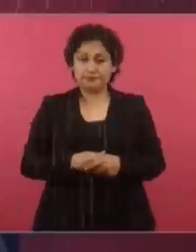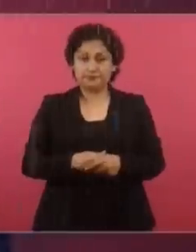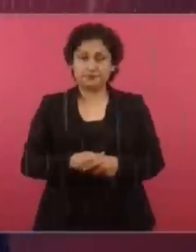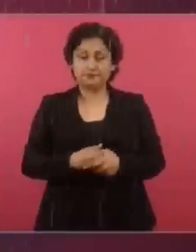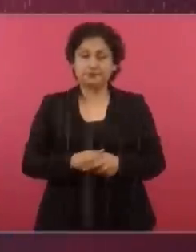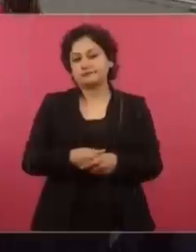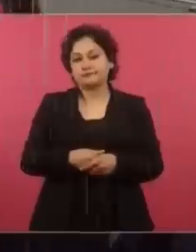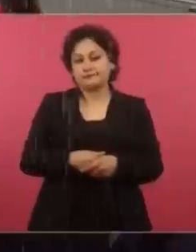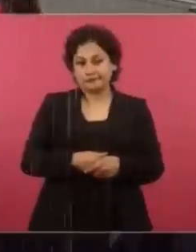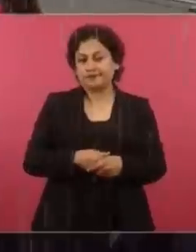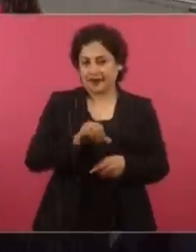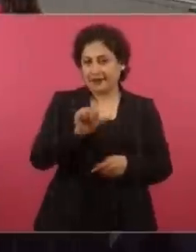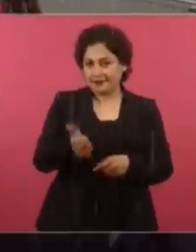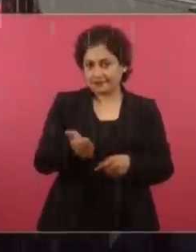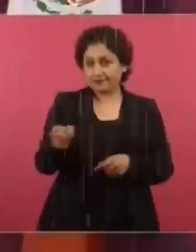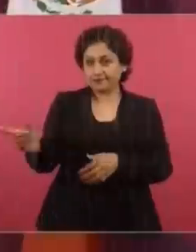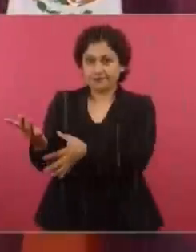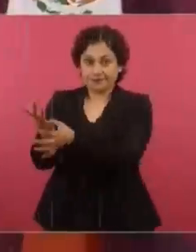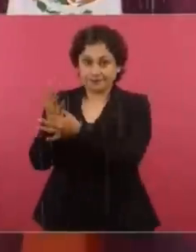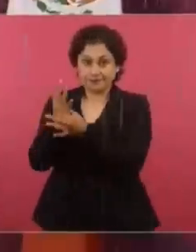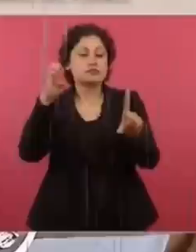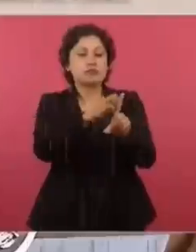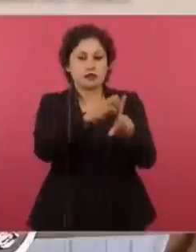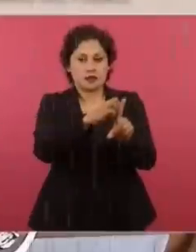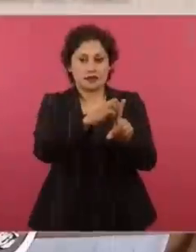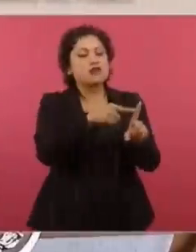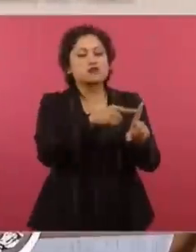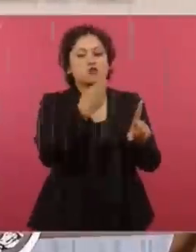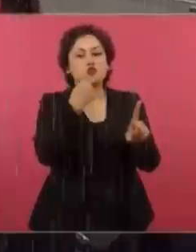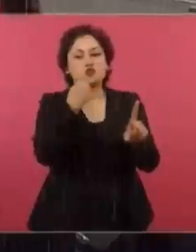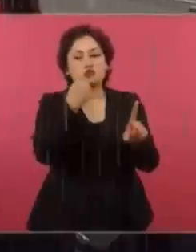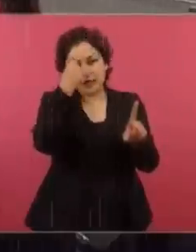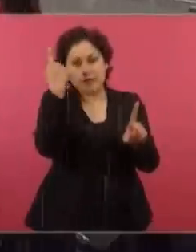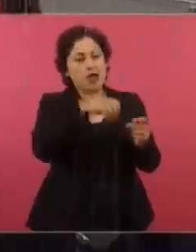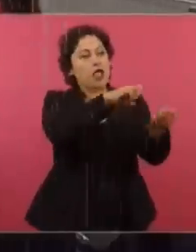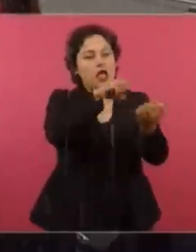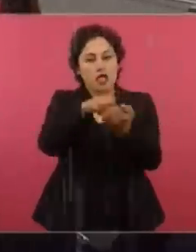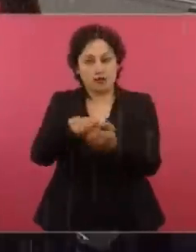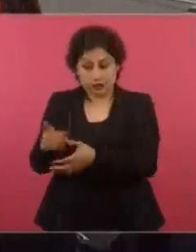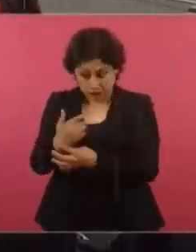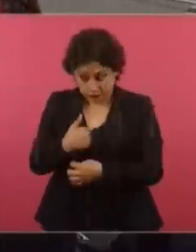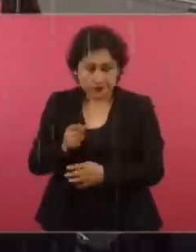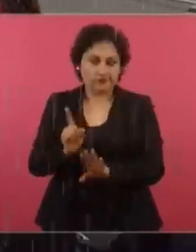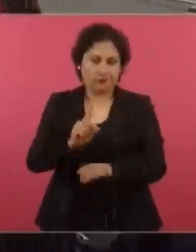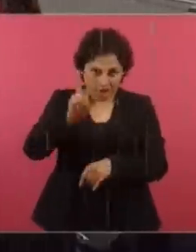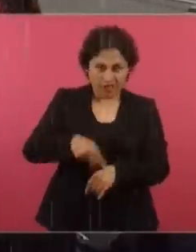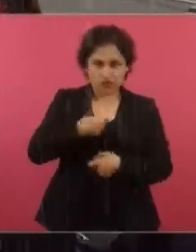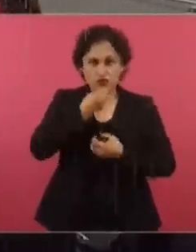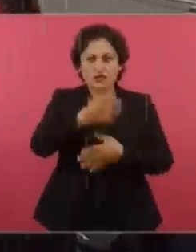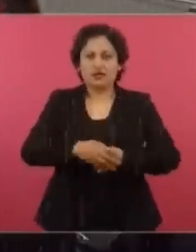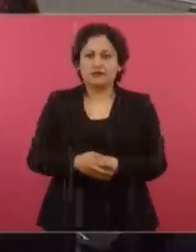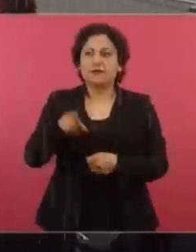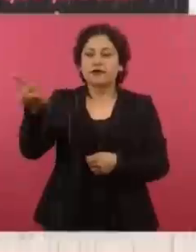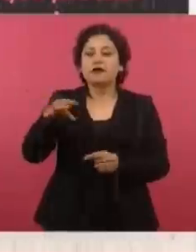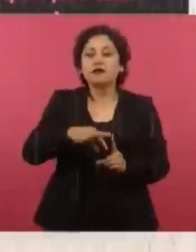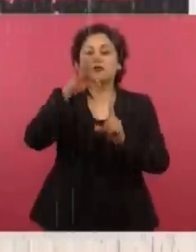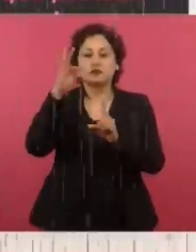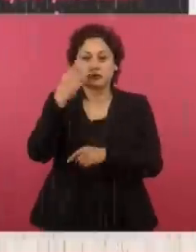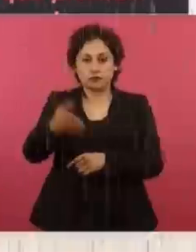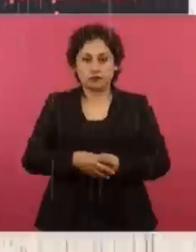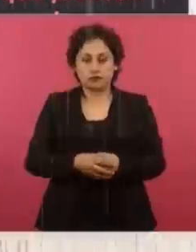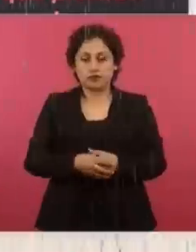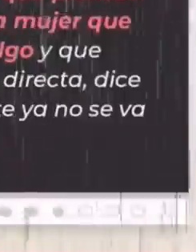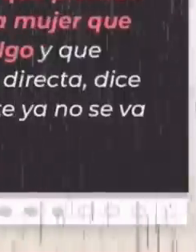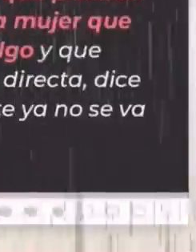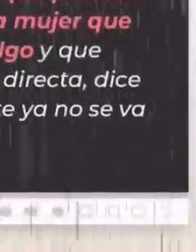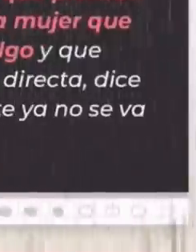Pero bueno la van a utilizar para engañar al pueblo qué dije escogieron porque piensan que van a engañar con una mujer que nace en un pueblo de Hidalgo